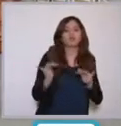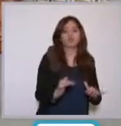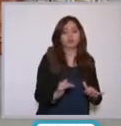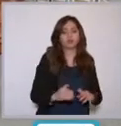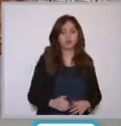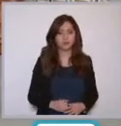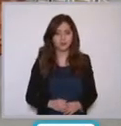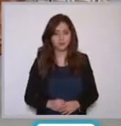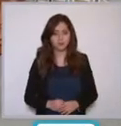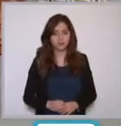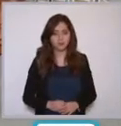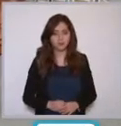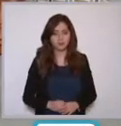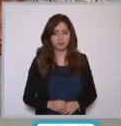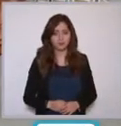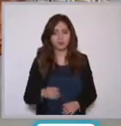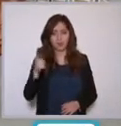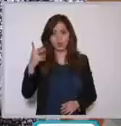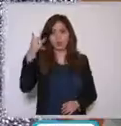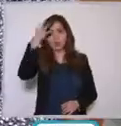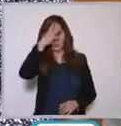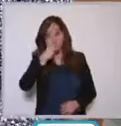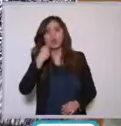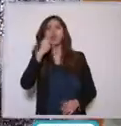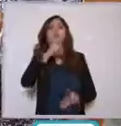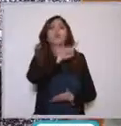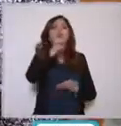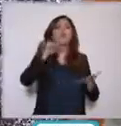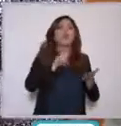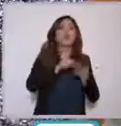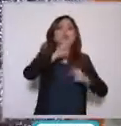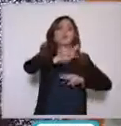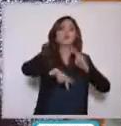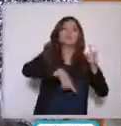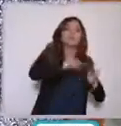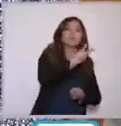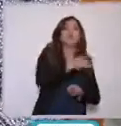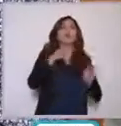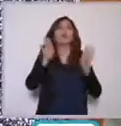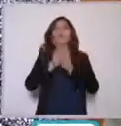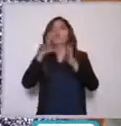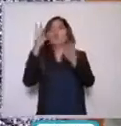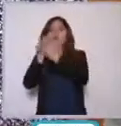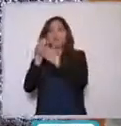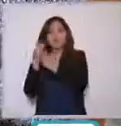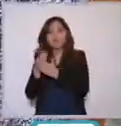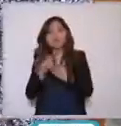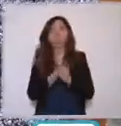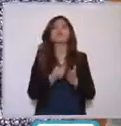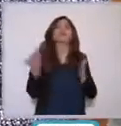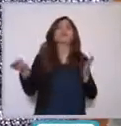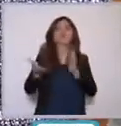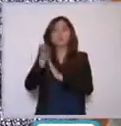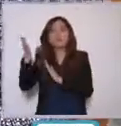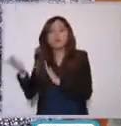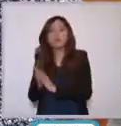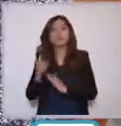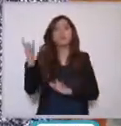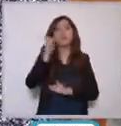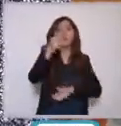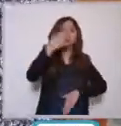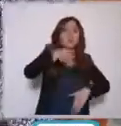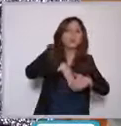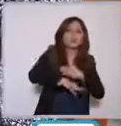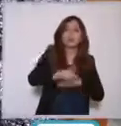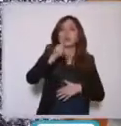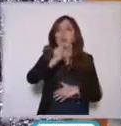es bonito, ¿no? Ir a lugares donde estén limpios, donde el mantenimiento sea el adecuado, donde pues la experiencia de compra sea agradable,